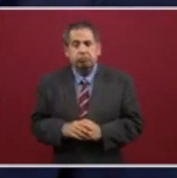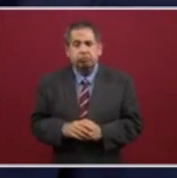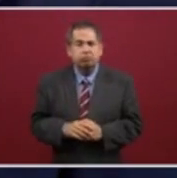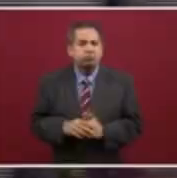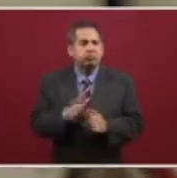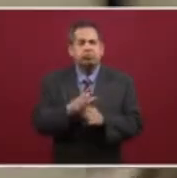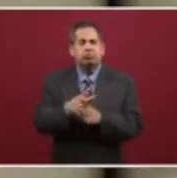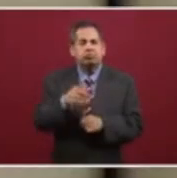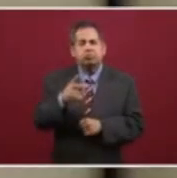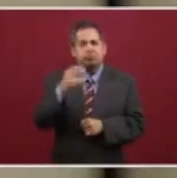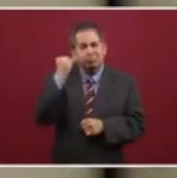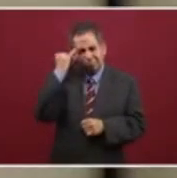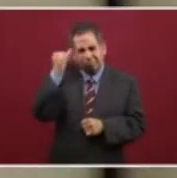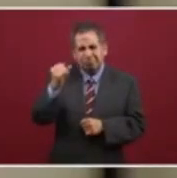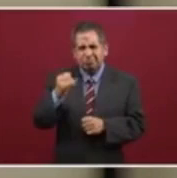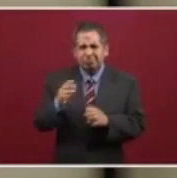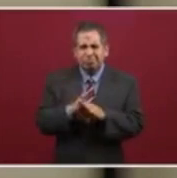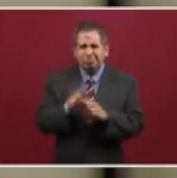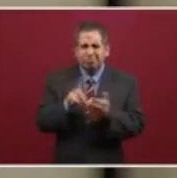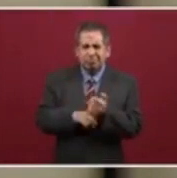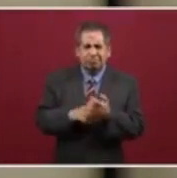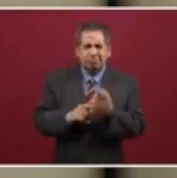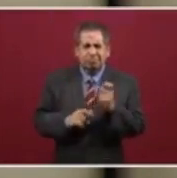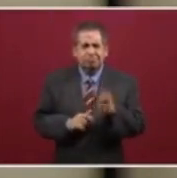¿Cuál sería esa intención de